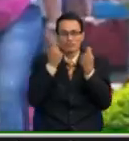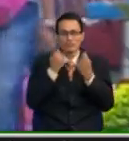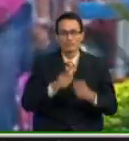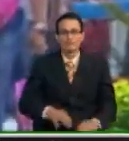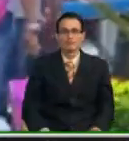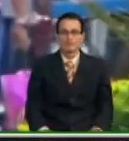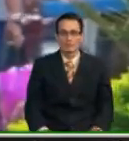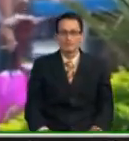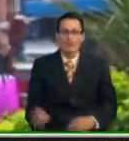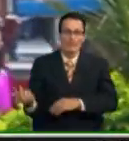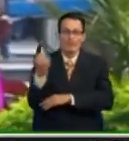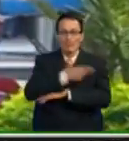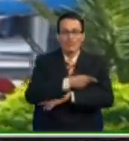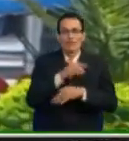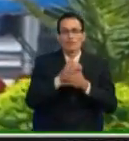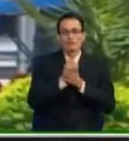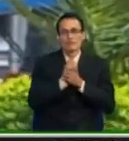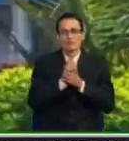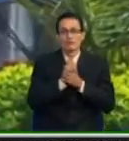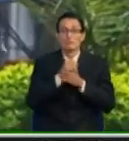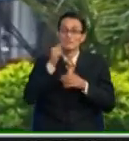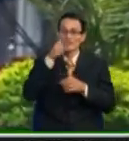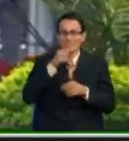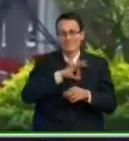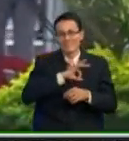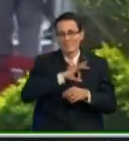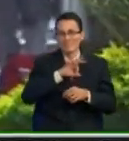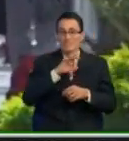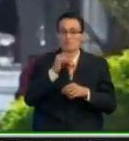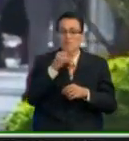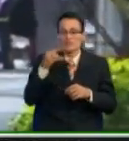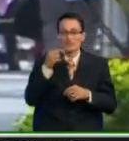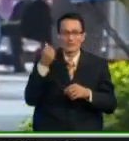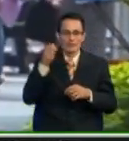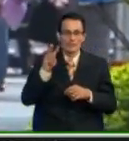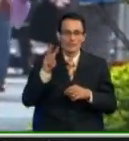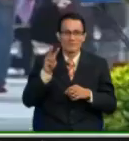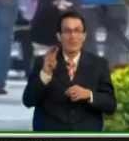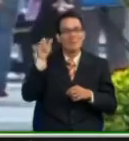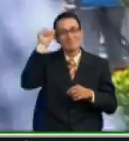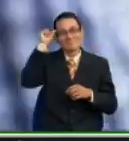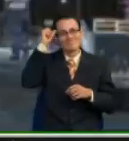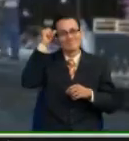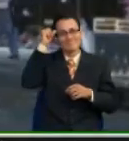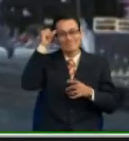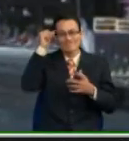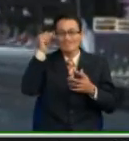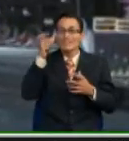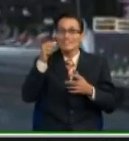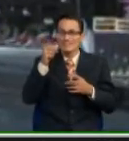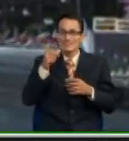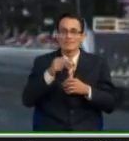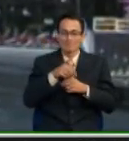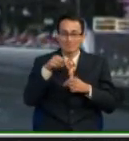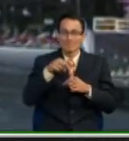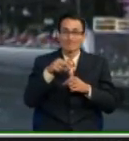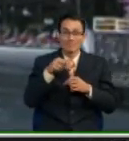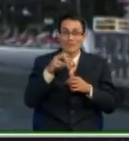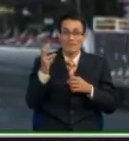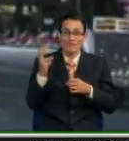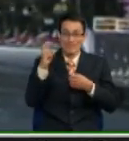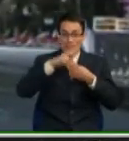el día de los amigos se celebrará mañana sábado 12 de marzo conmemoración en la cual viene enfatizando en el país la federación